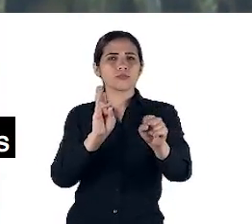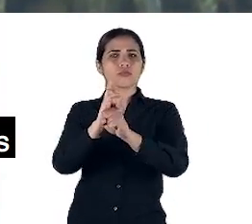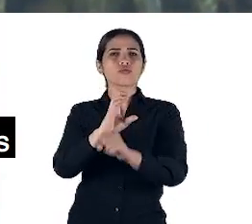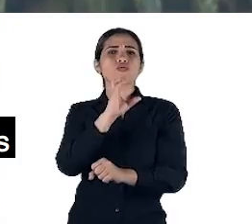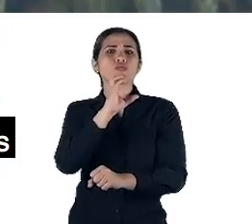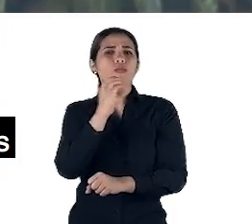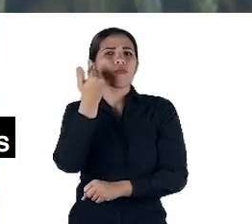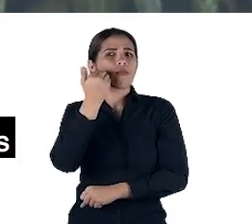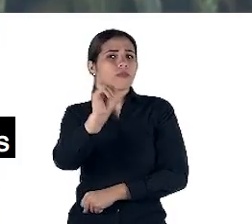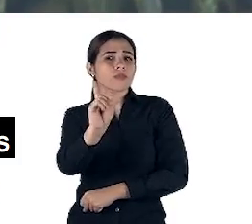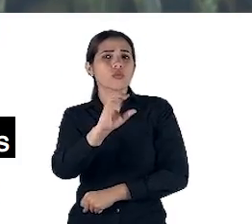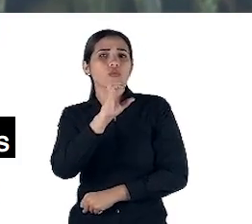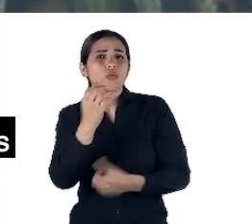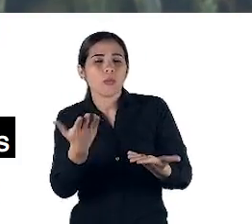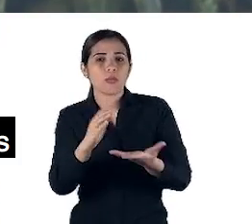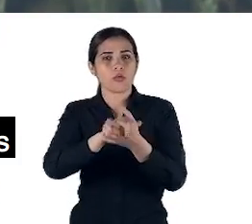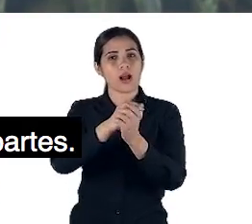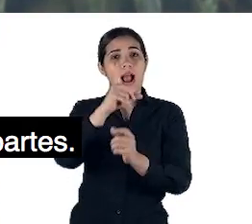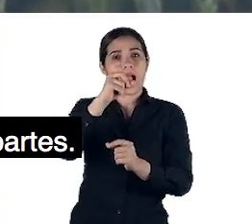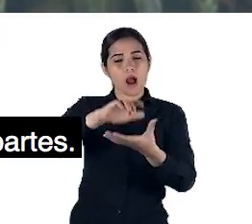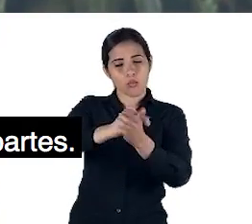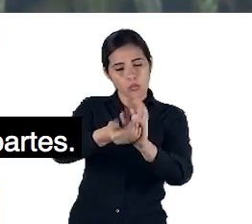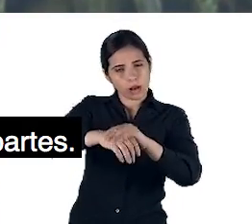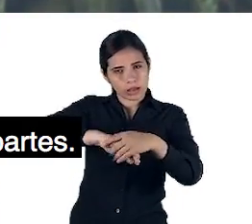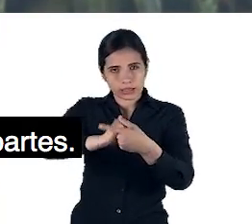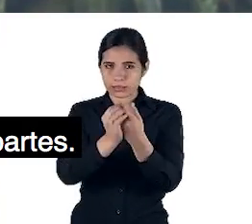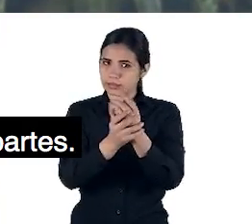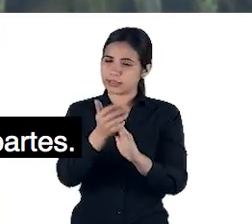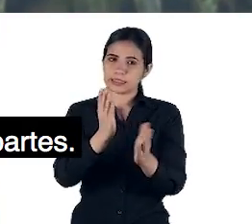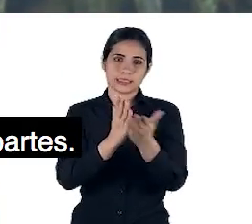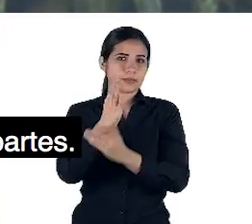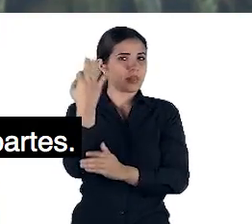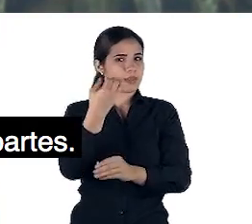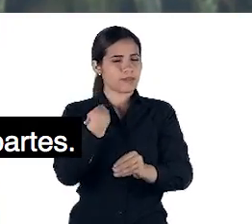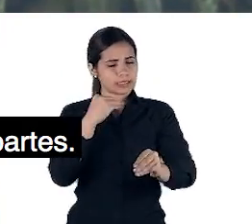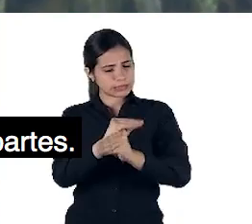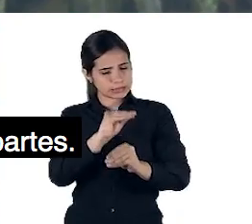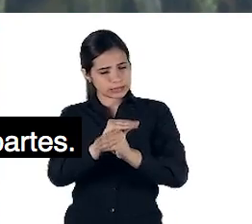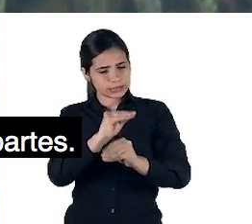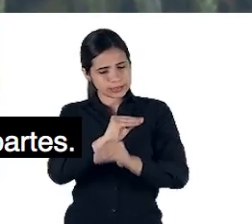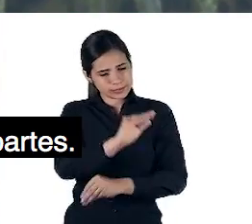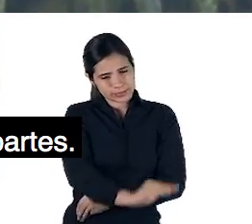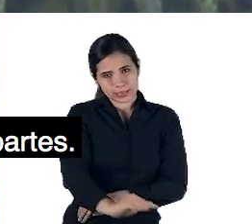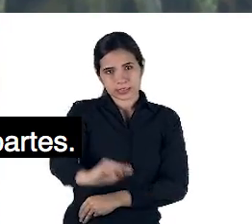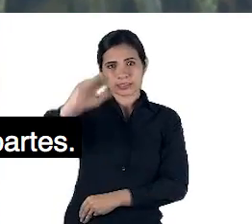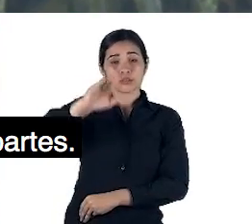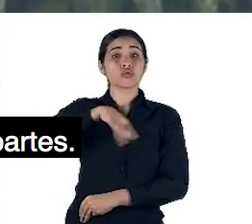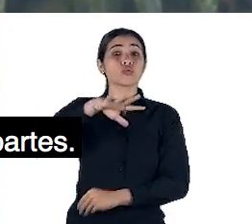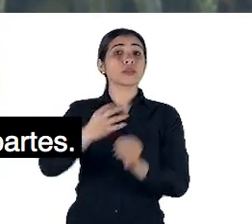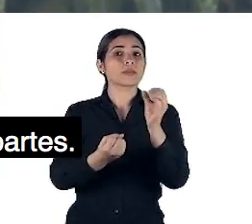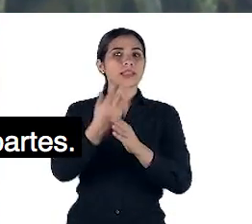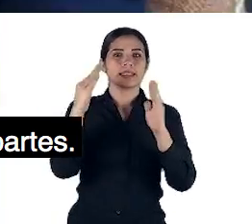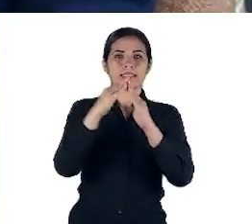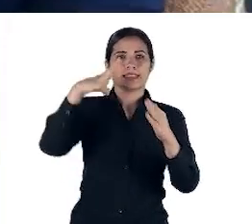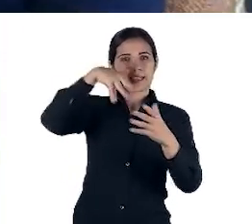nuestras manos. El lavado frecuente de manos es una práctica que deben instalarla desde la casa en todas